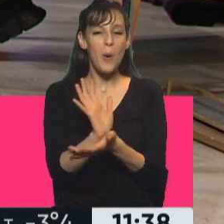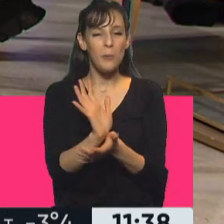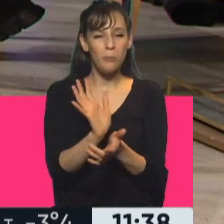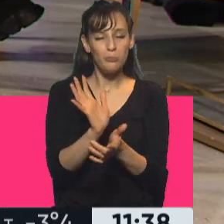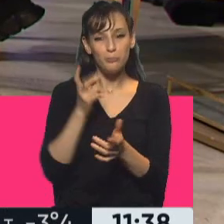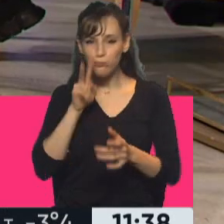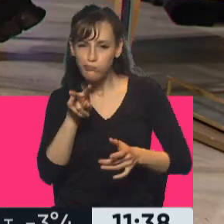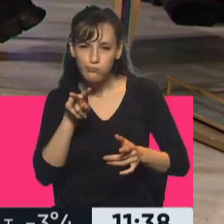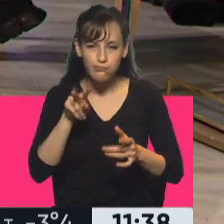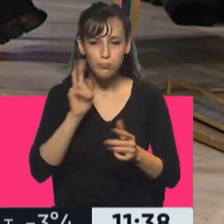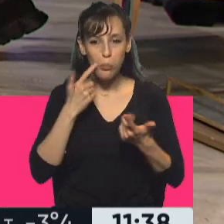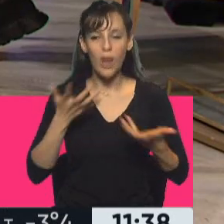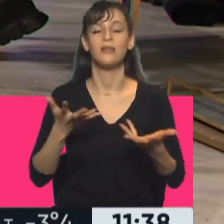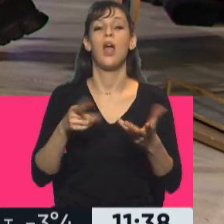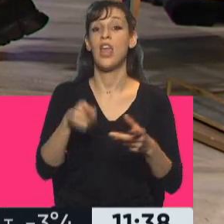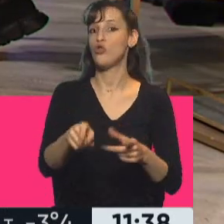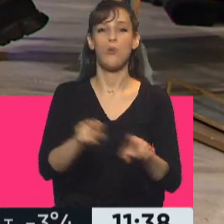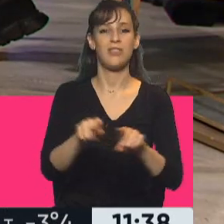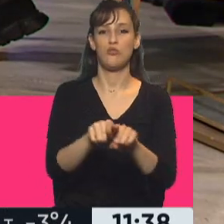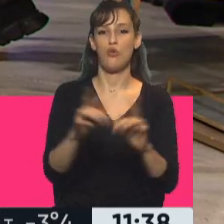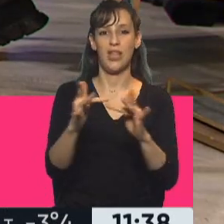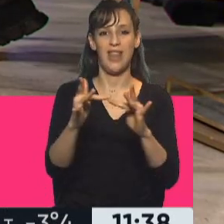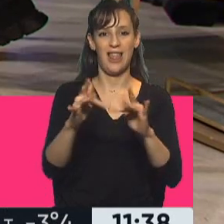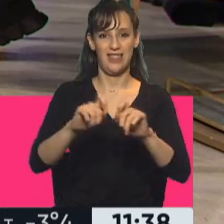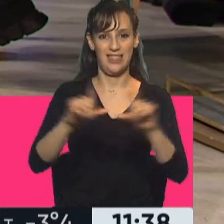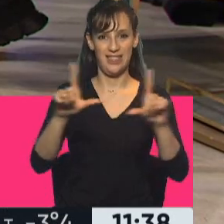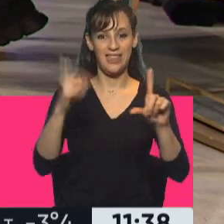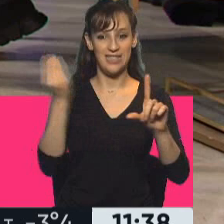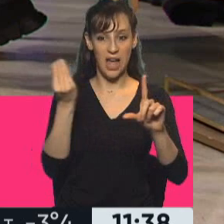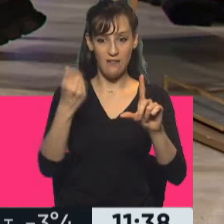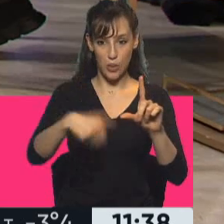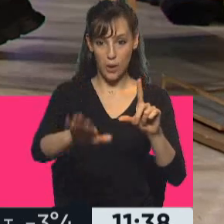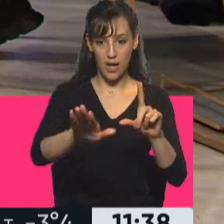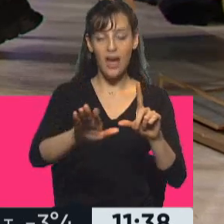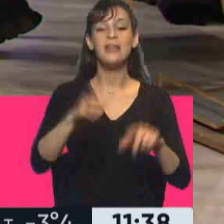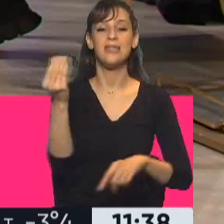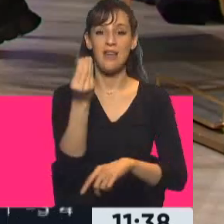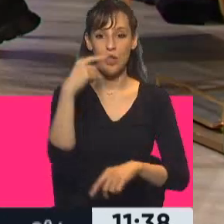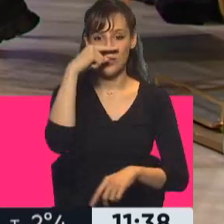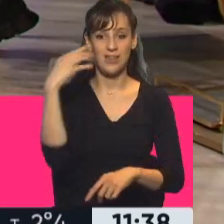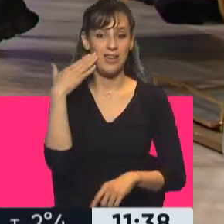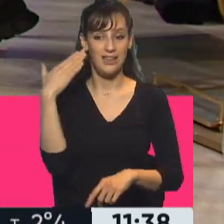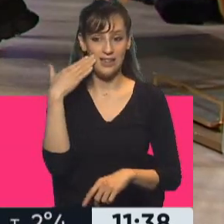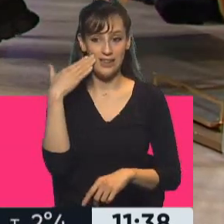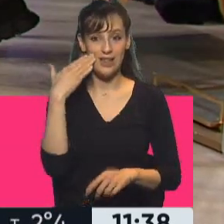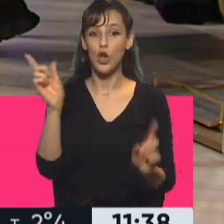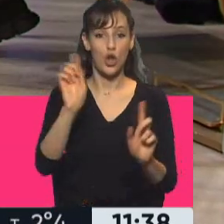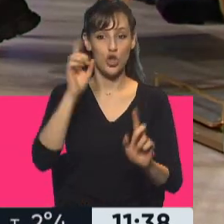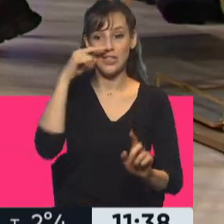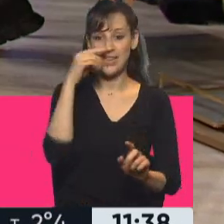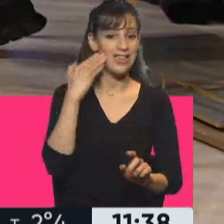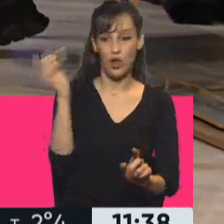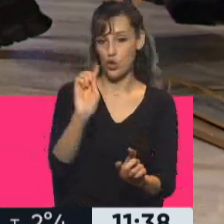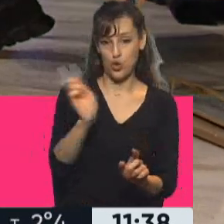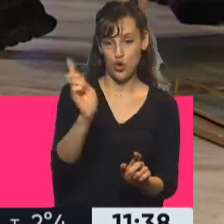cerca. Que, por ejemplo, esto es lo que hacíamos en el streaming, ¿no? Que tengo este sábado. Eso te iba a preguntar. Claro, este sábado. 7 este de la tarde. A las 22 horas. Ah, 22